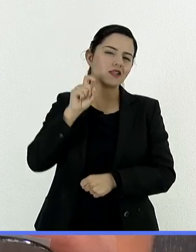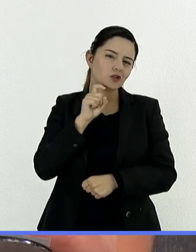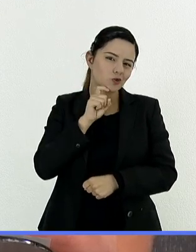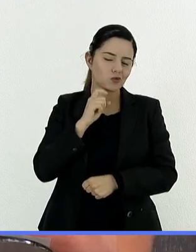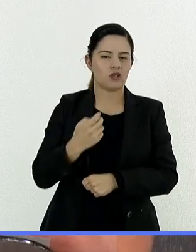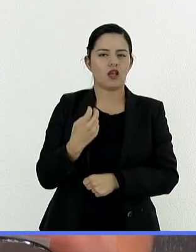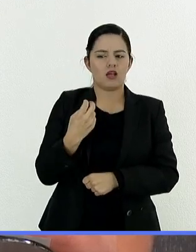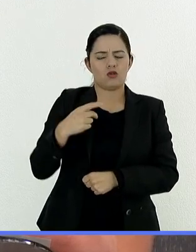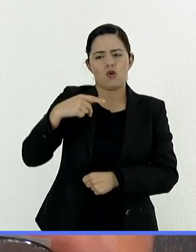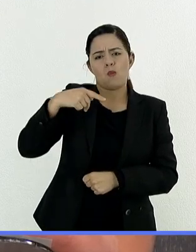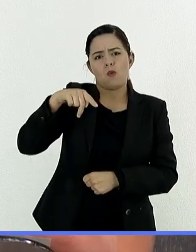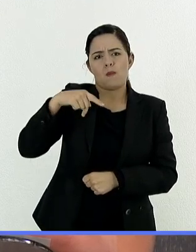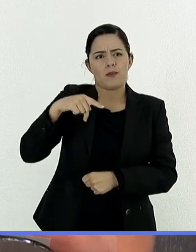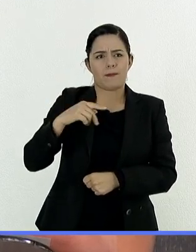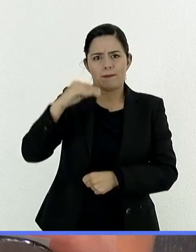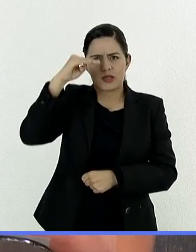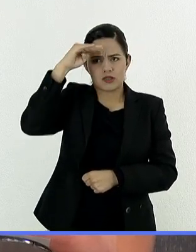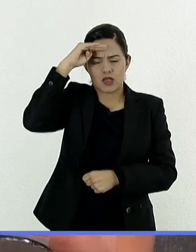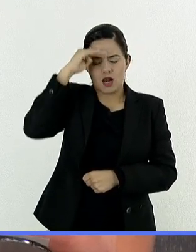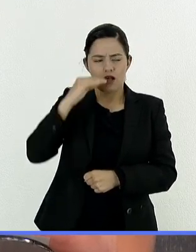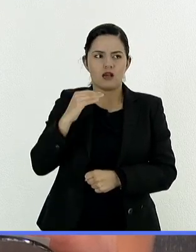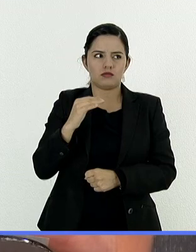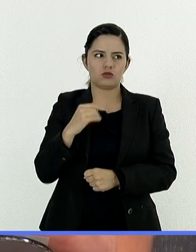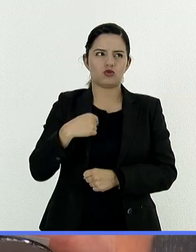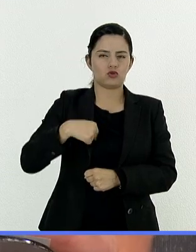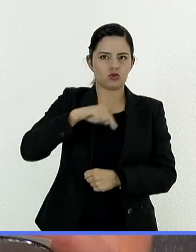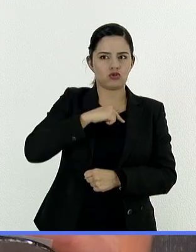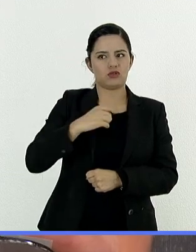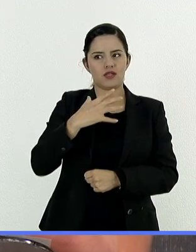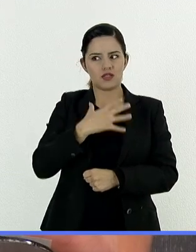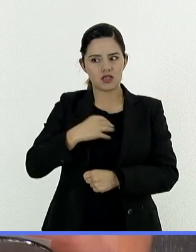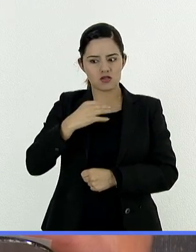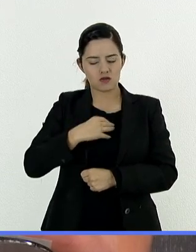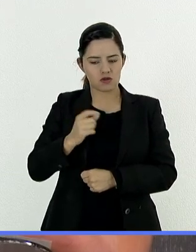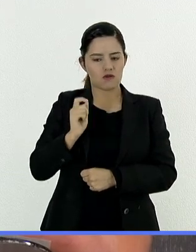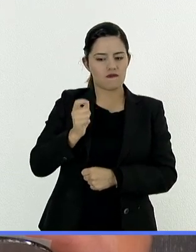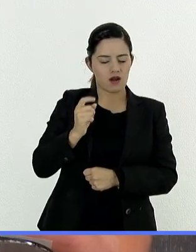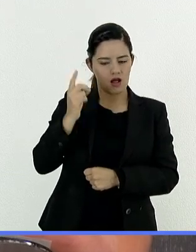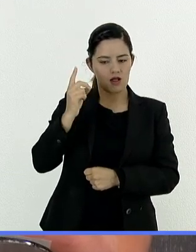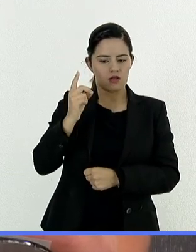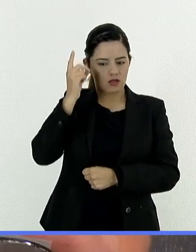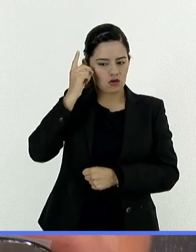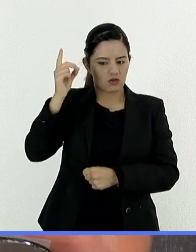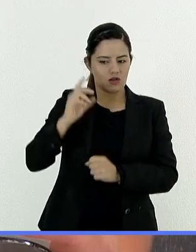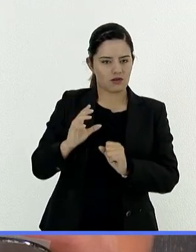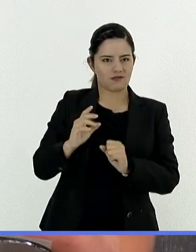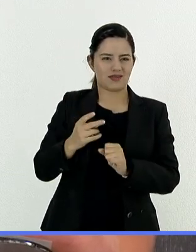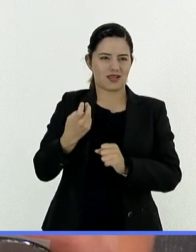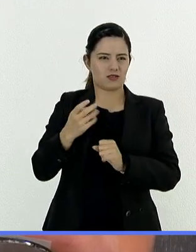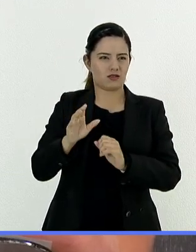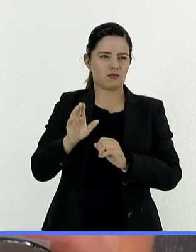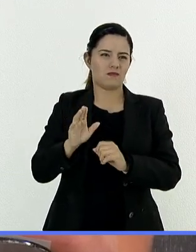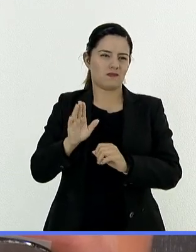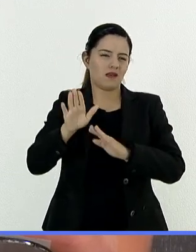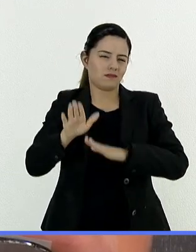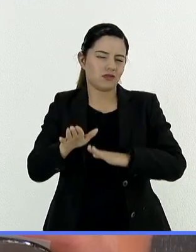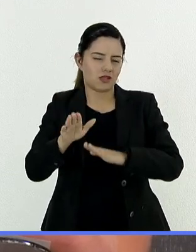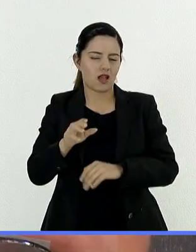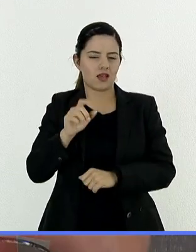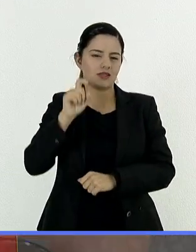mayas lo percibían así mundo de fertilidad vemos muchas manifestaciones fálicas